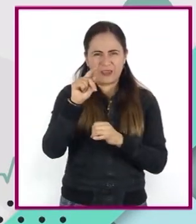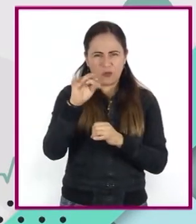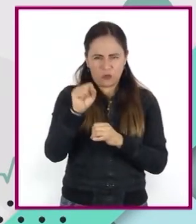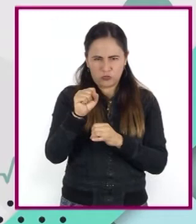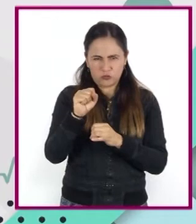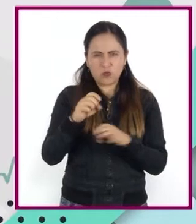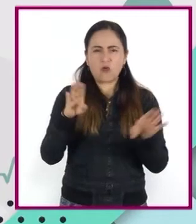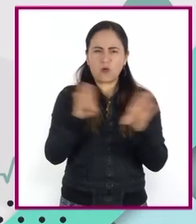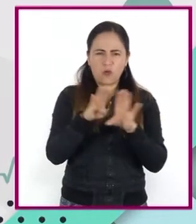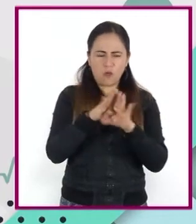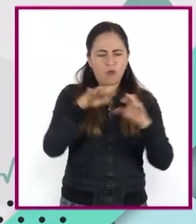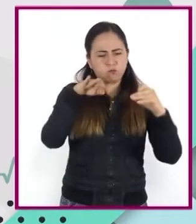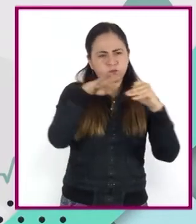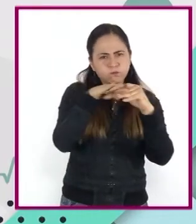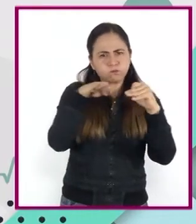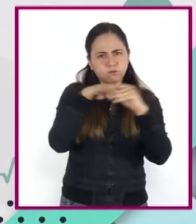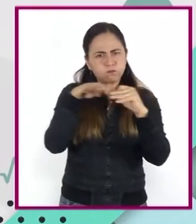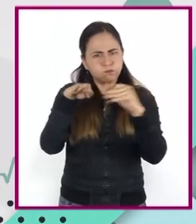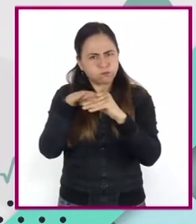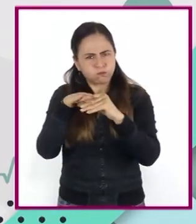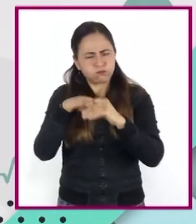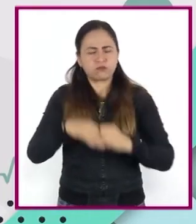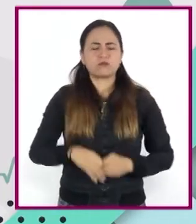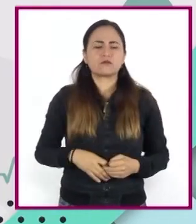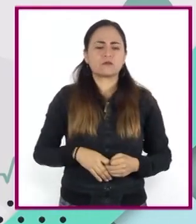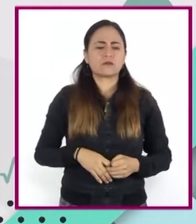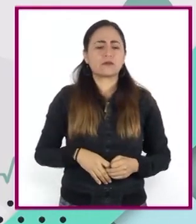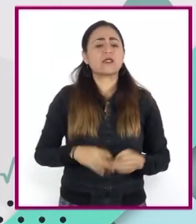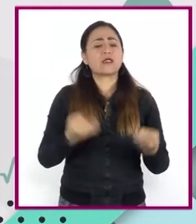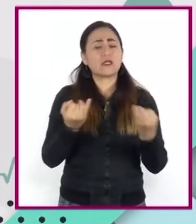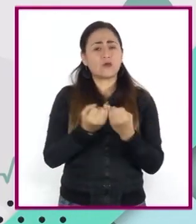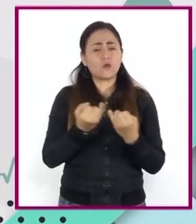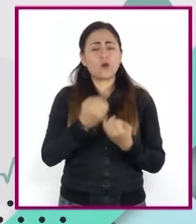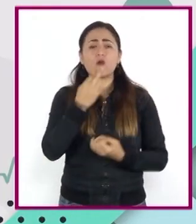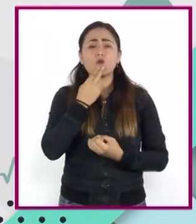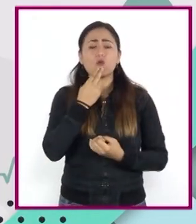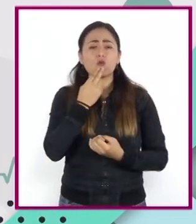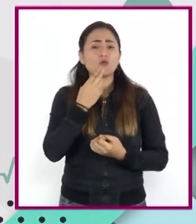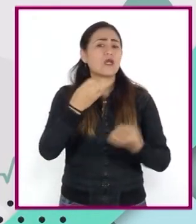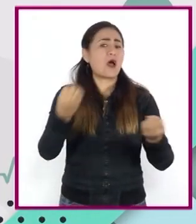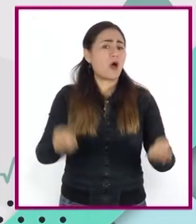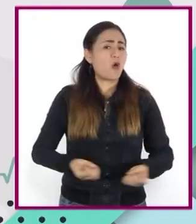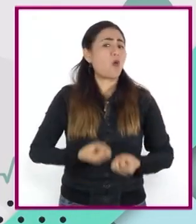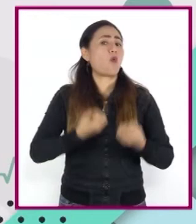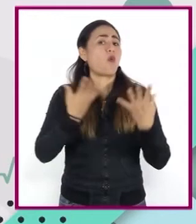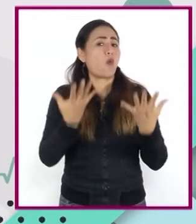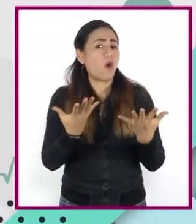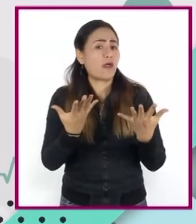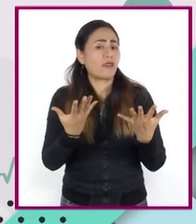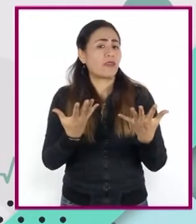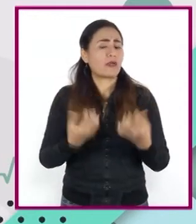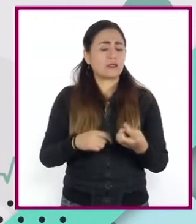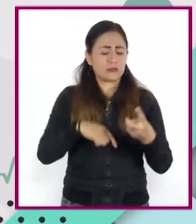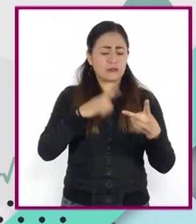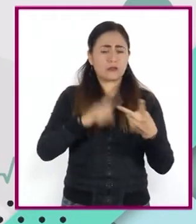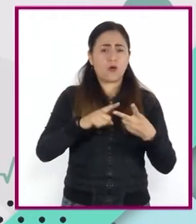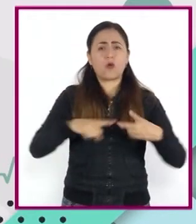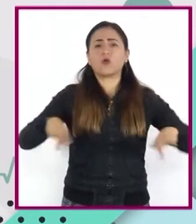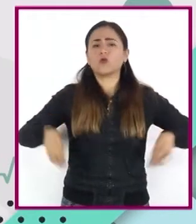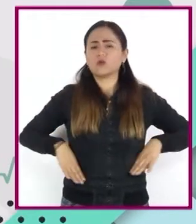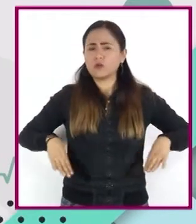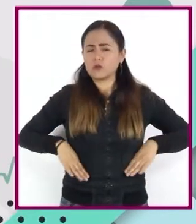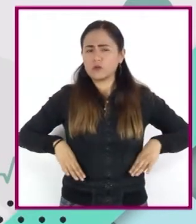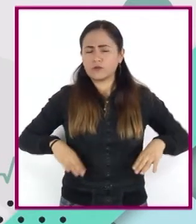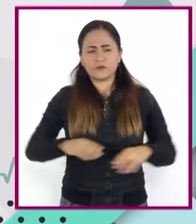mediante sus frecuencias. Se utilizan para variables cuantitativas y cualitativas.